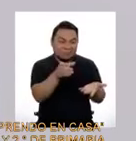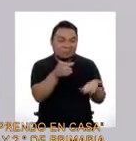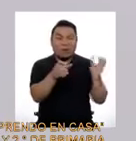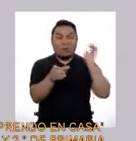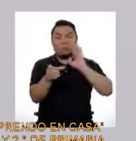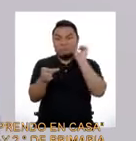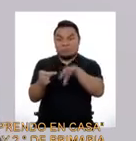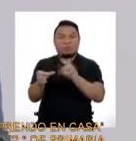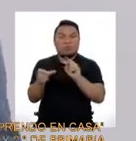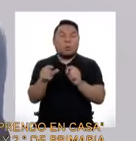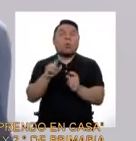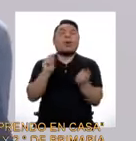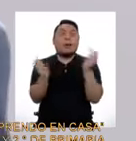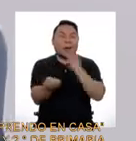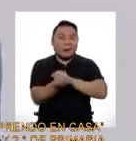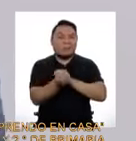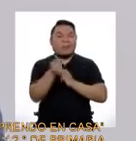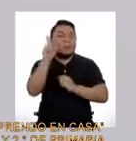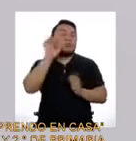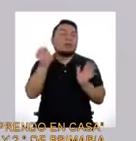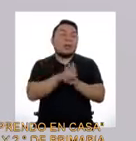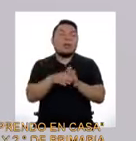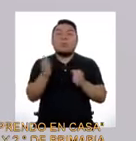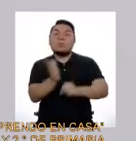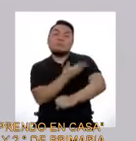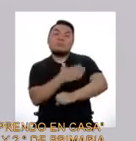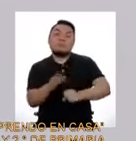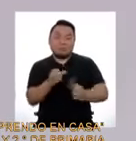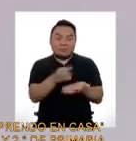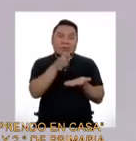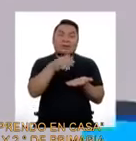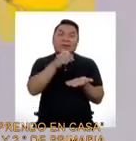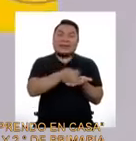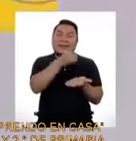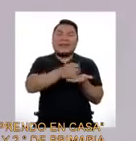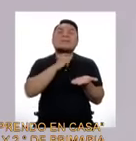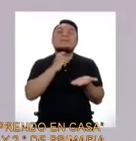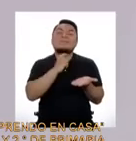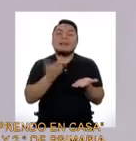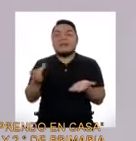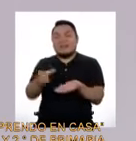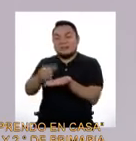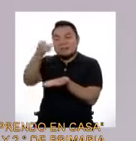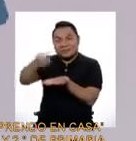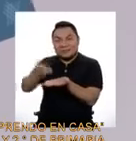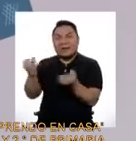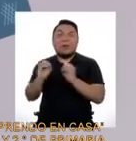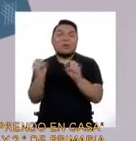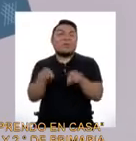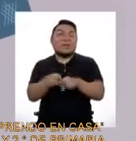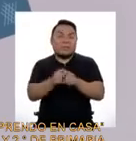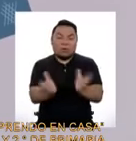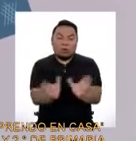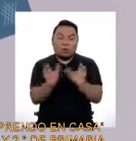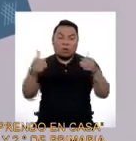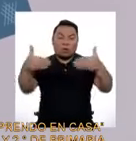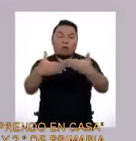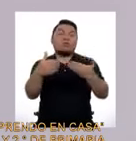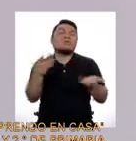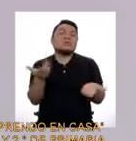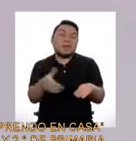hacer instrumentos musicales con nuestros residuos, utilizando latas vacías, baldes o incluso una olla vieja.